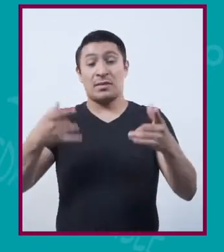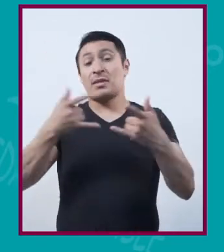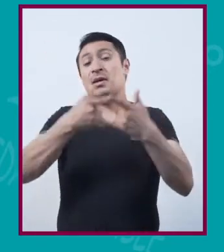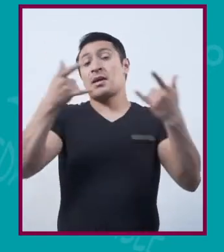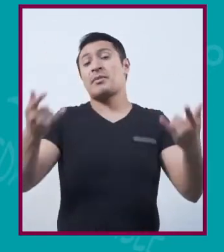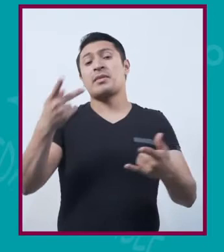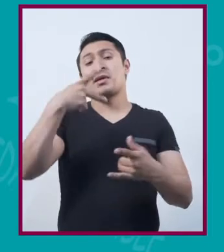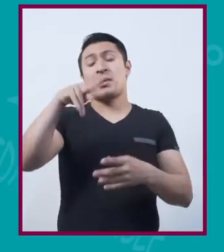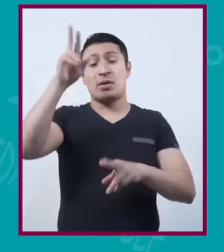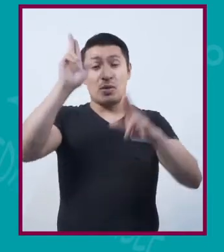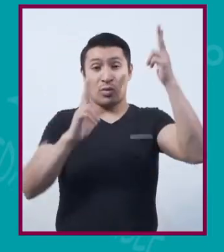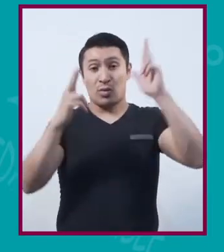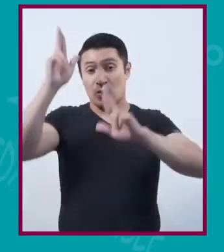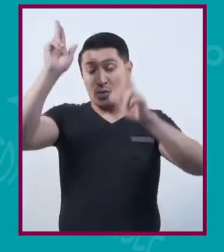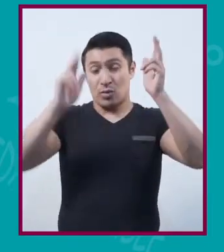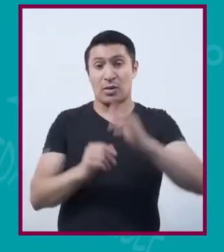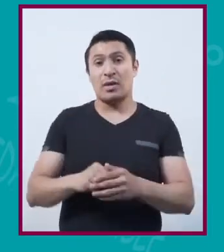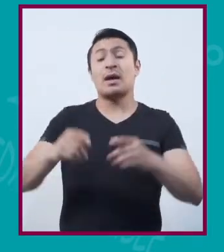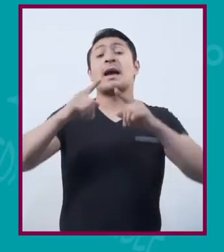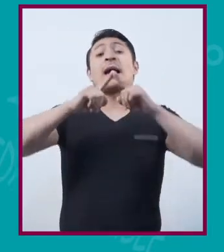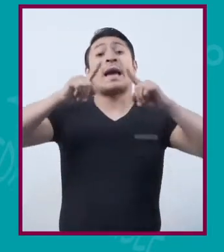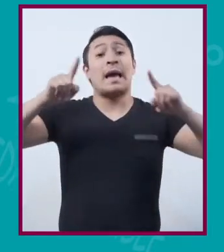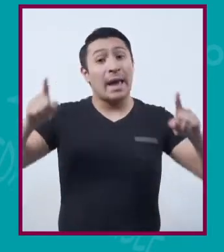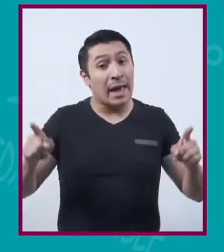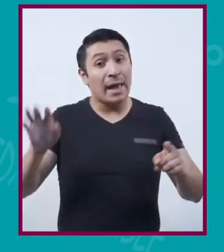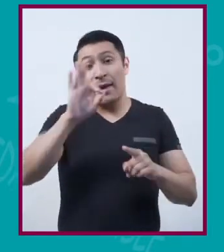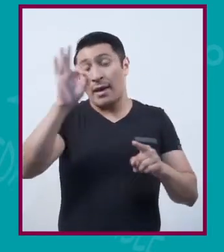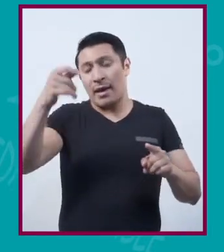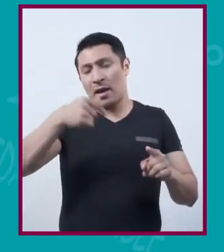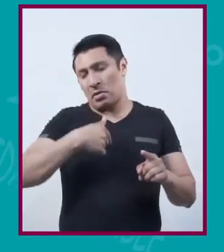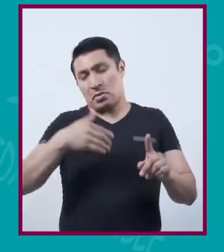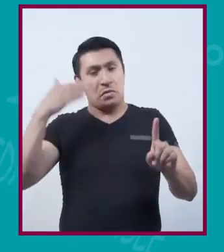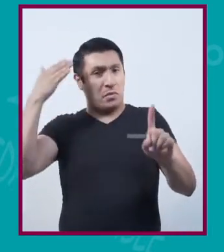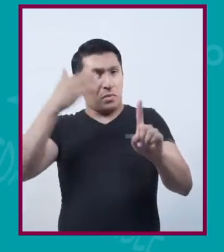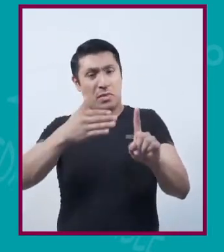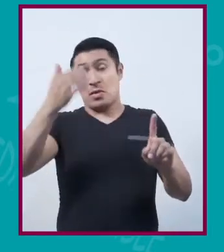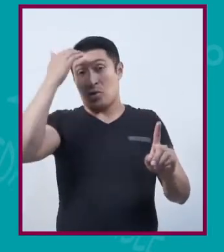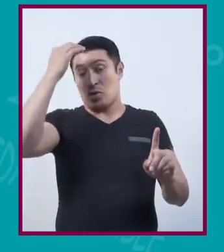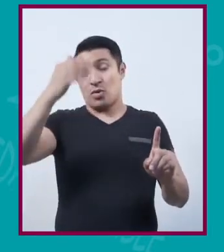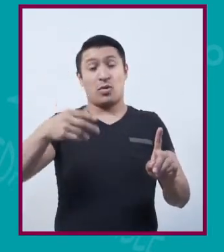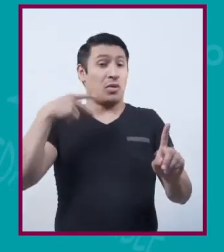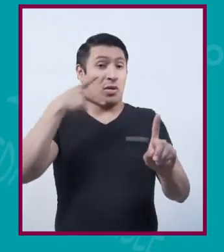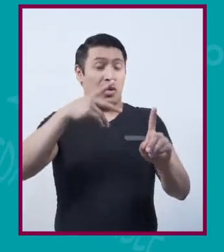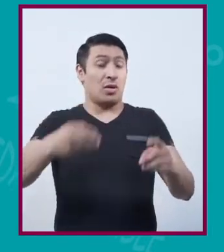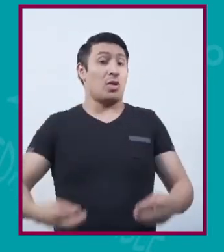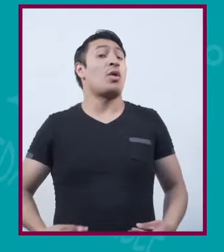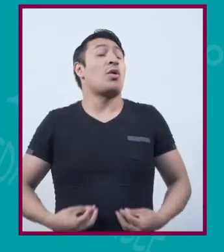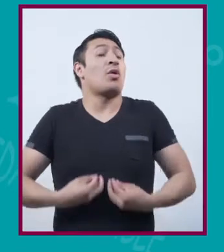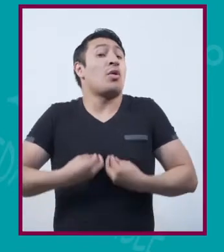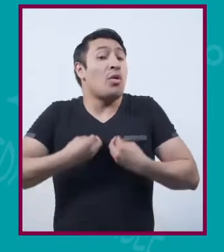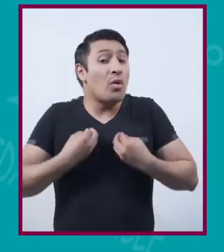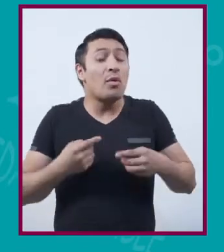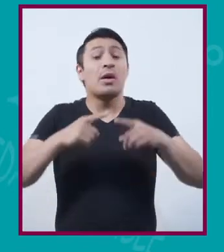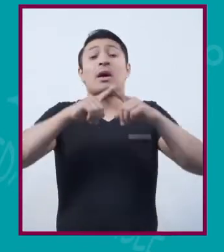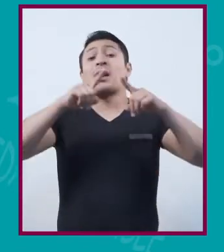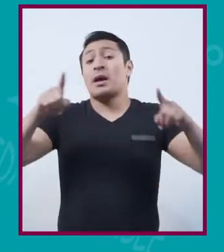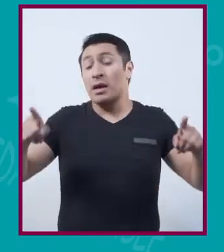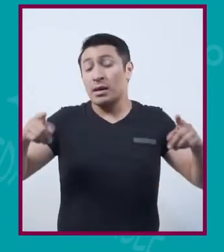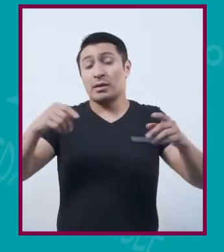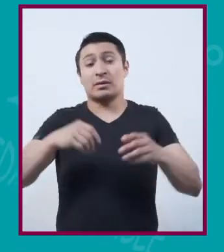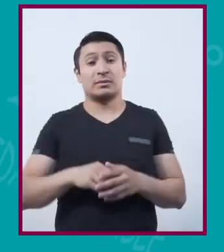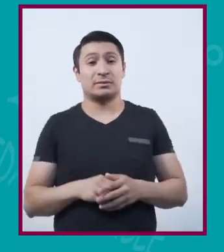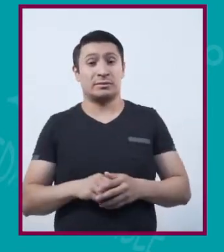el entrevistado nos cuente sobre esa huelga. Es muy distinto si yo quiero conocer la vida de